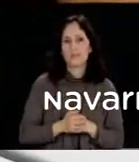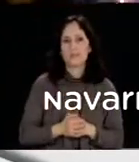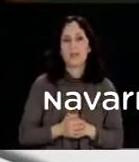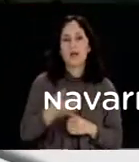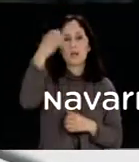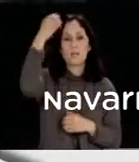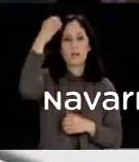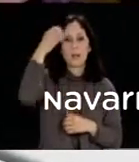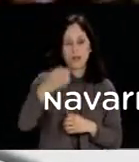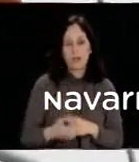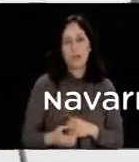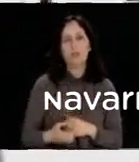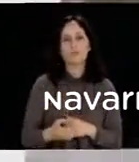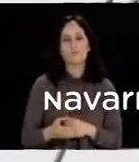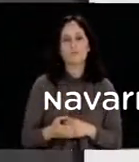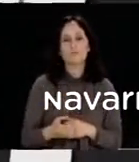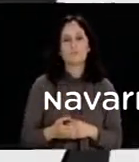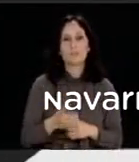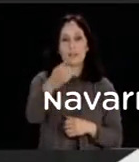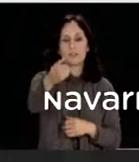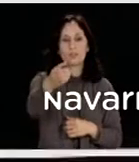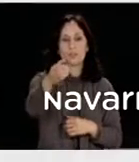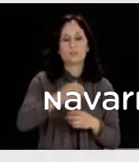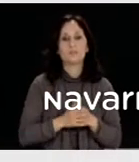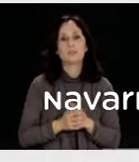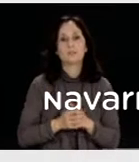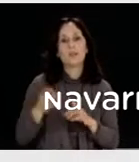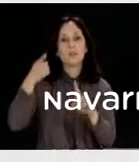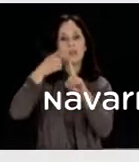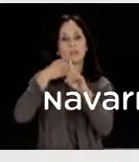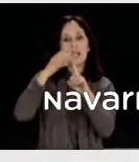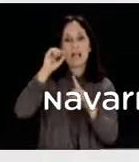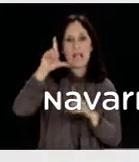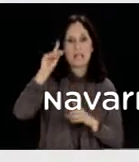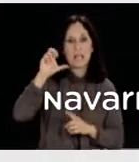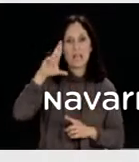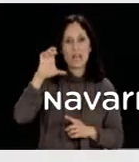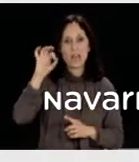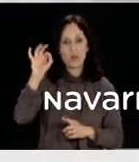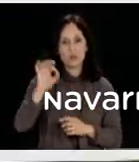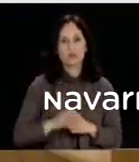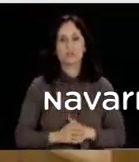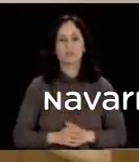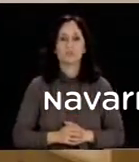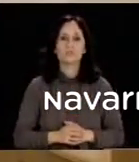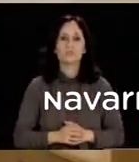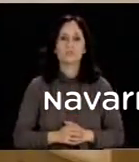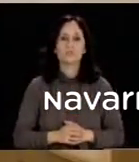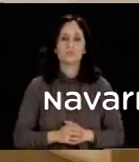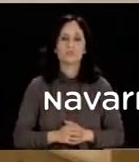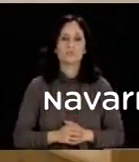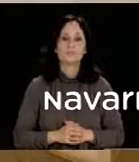tres. Arriba, abajo, al centro y a por los caldereros.